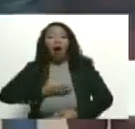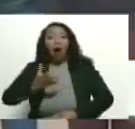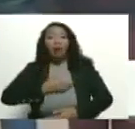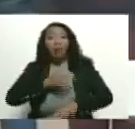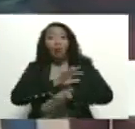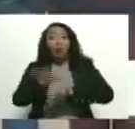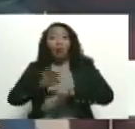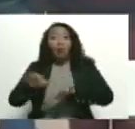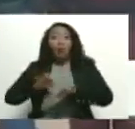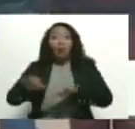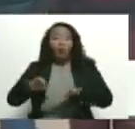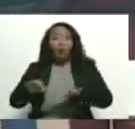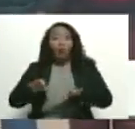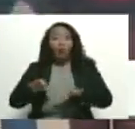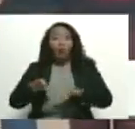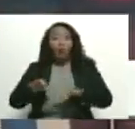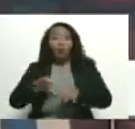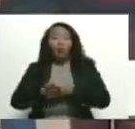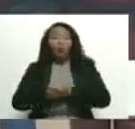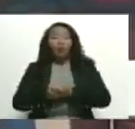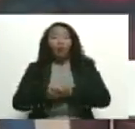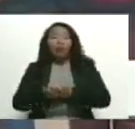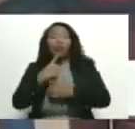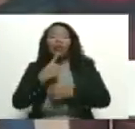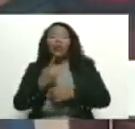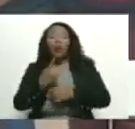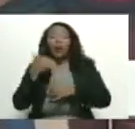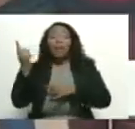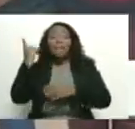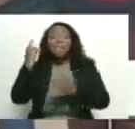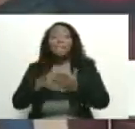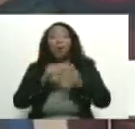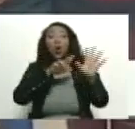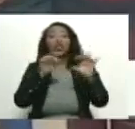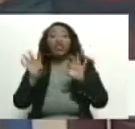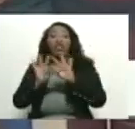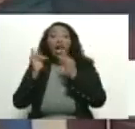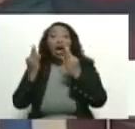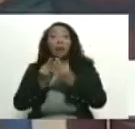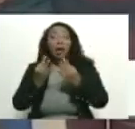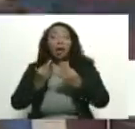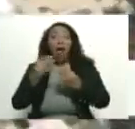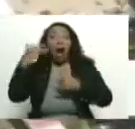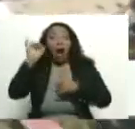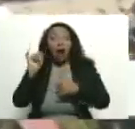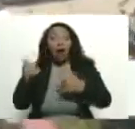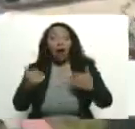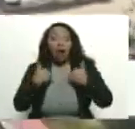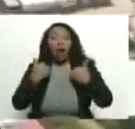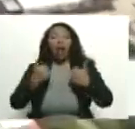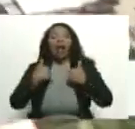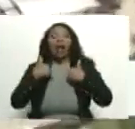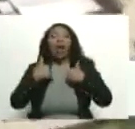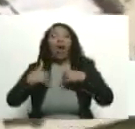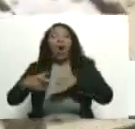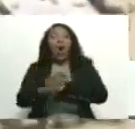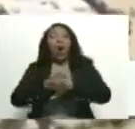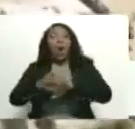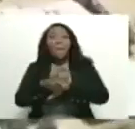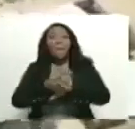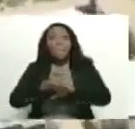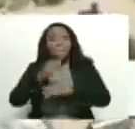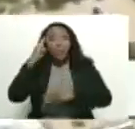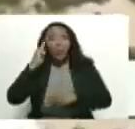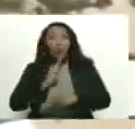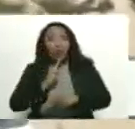gran Sabana Manuel de Jesús vallés anunció que más de 1800 familias se encuentran afectadas por lo que el gobierno bolivariano